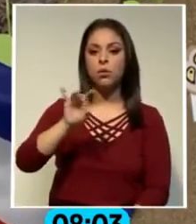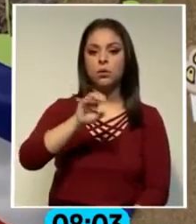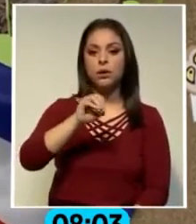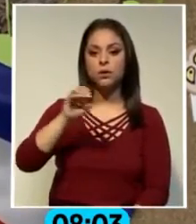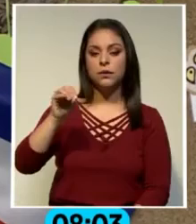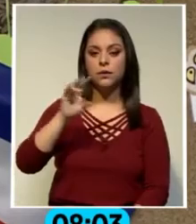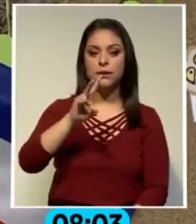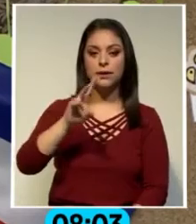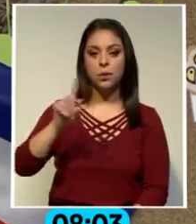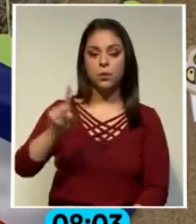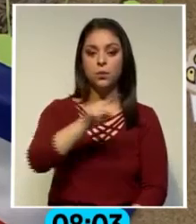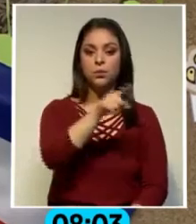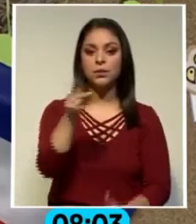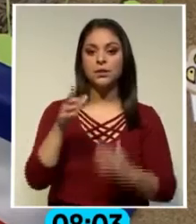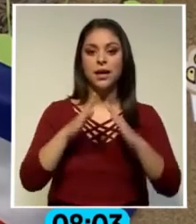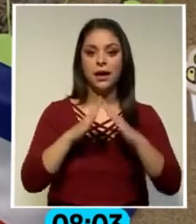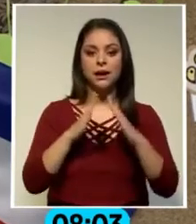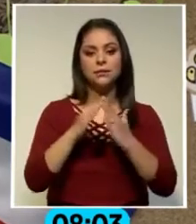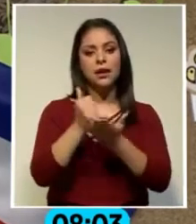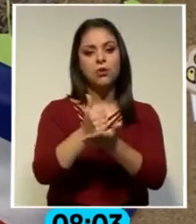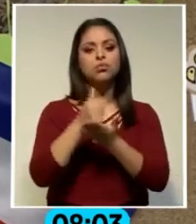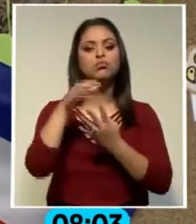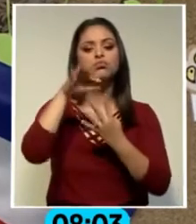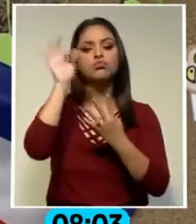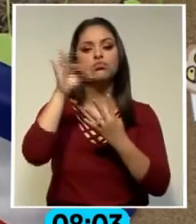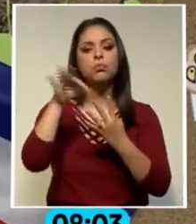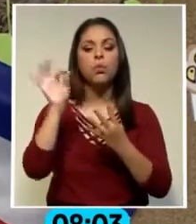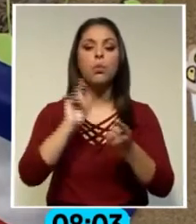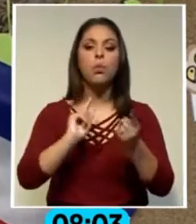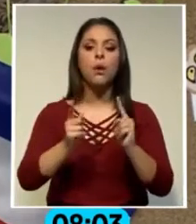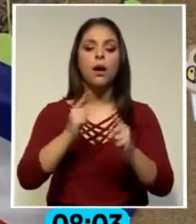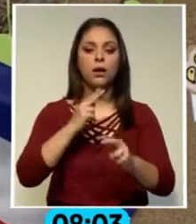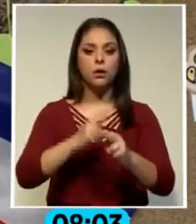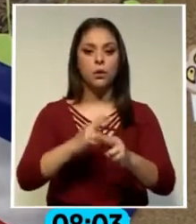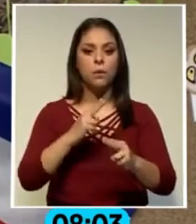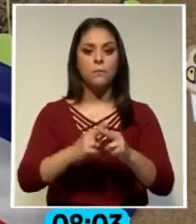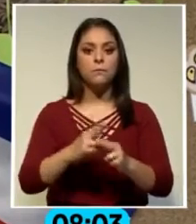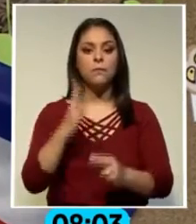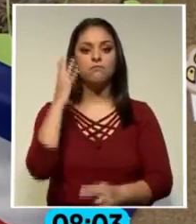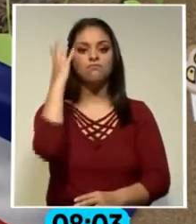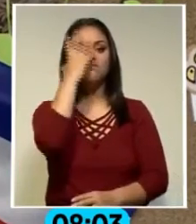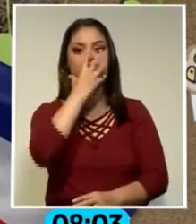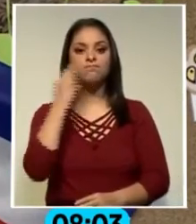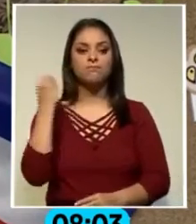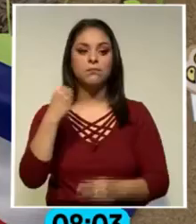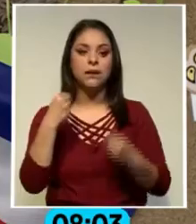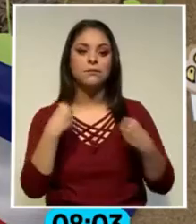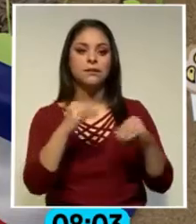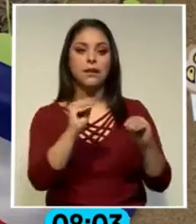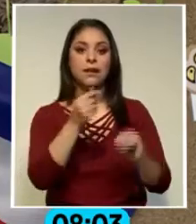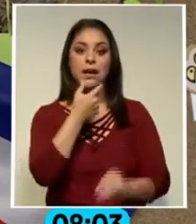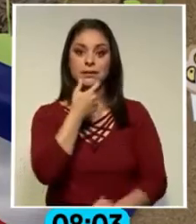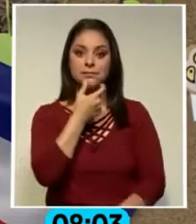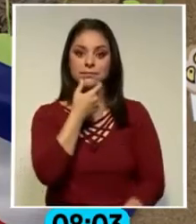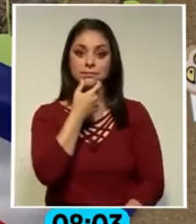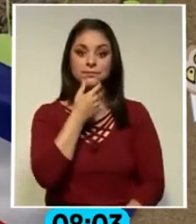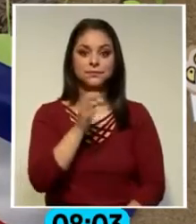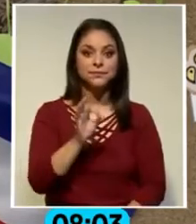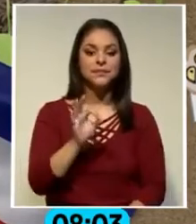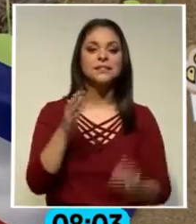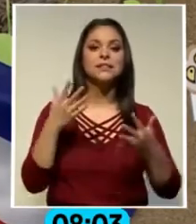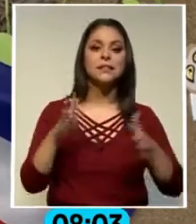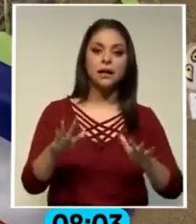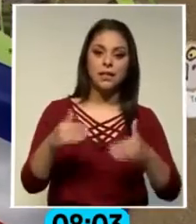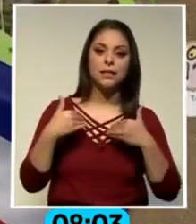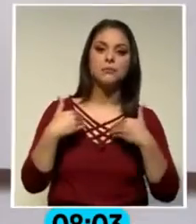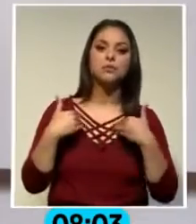8398-0071. Y ustedes allá en casa nos ayudan a elegir cuál es el nombre que más les agrada para nuestra venta de galletas. Aquí tenemos alguna propuesta. Vea,